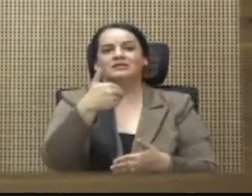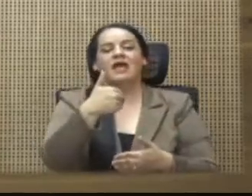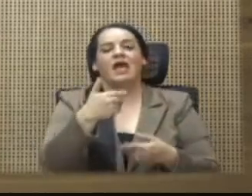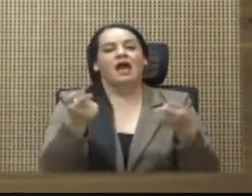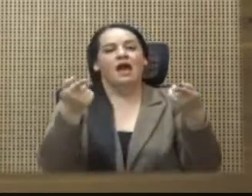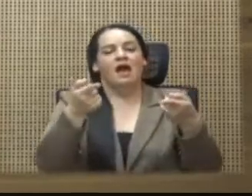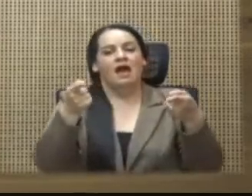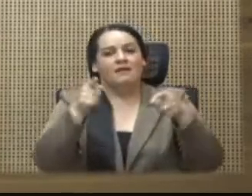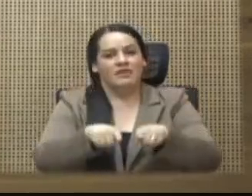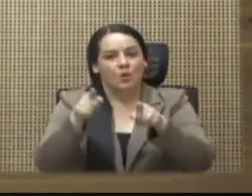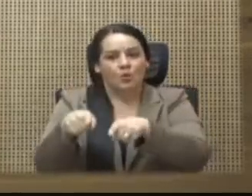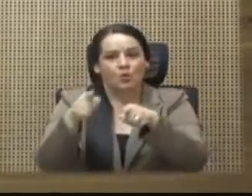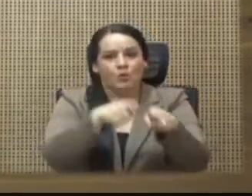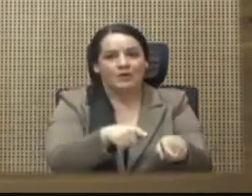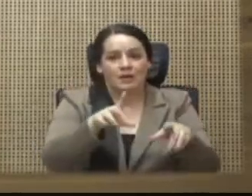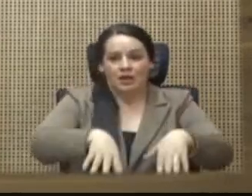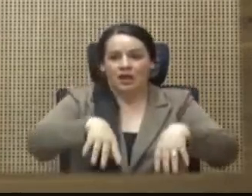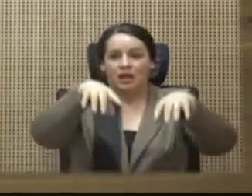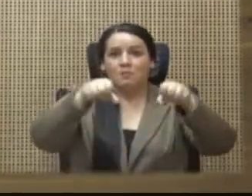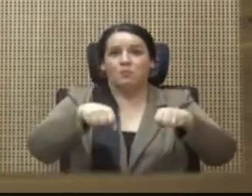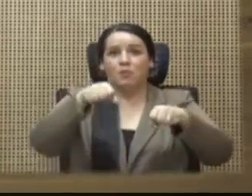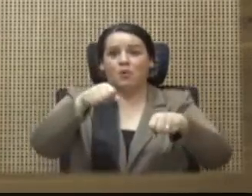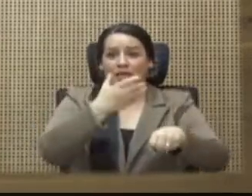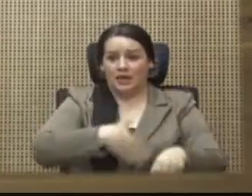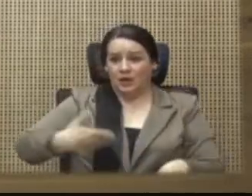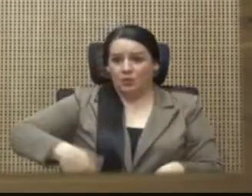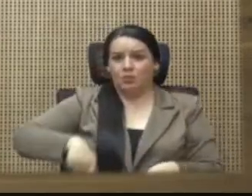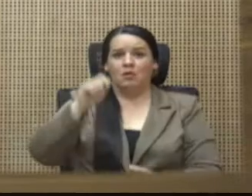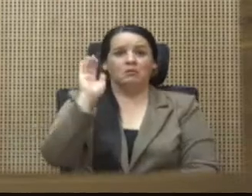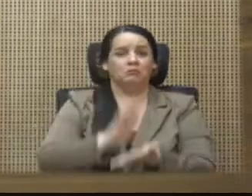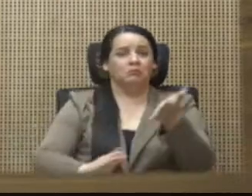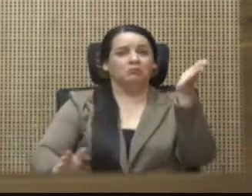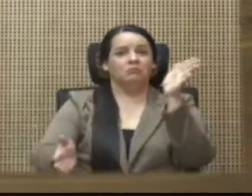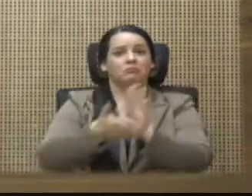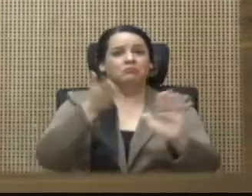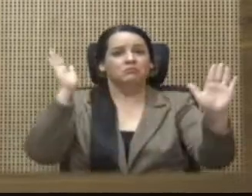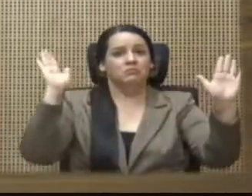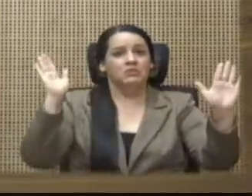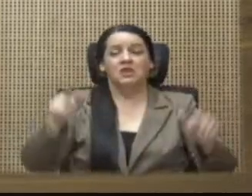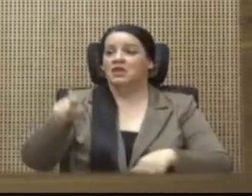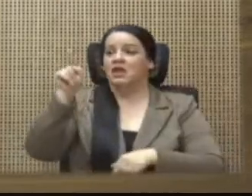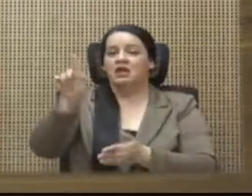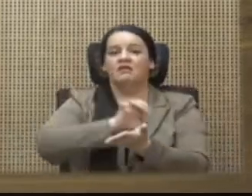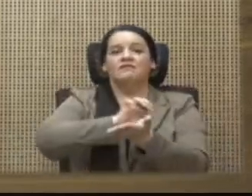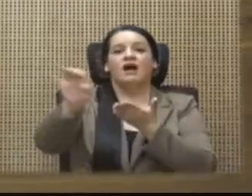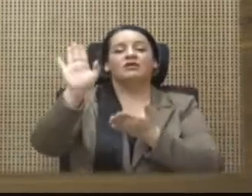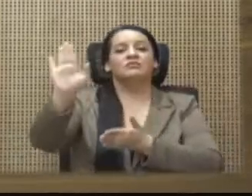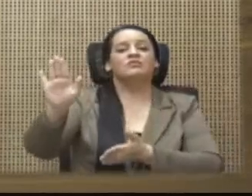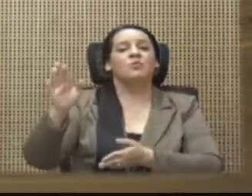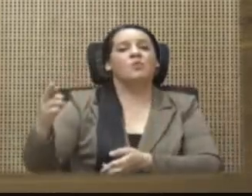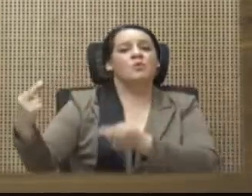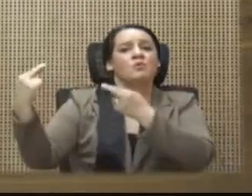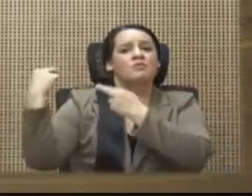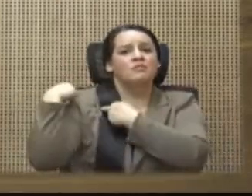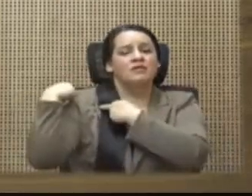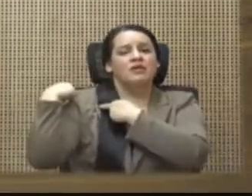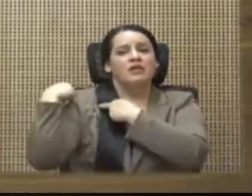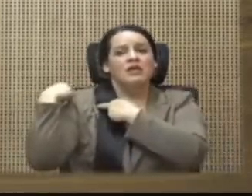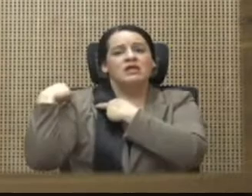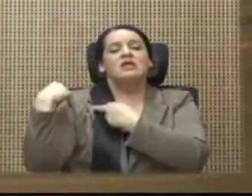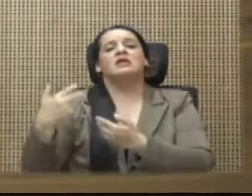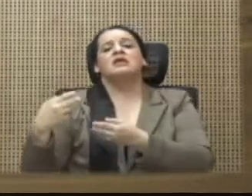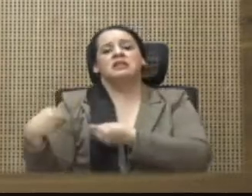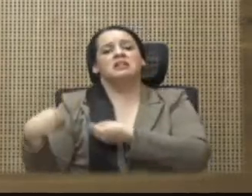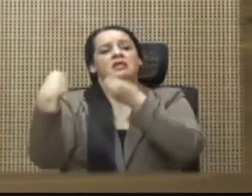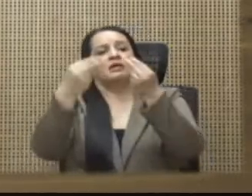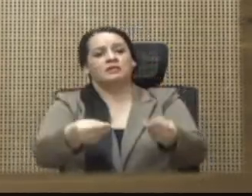las manos, evada su mandato y le tire la pelota a esta Asamblea Legislativa. La verdad es